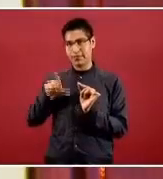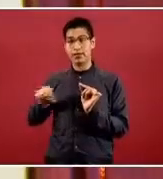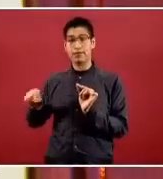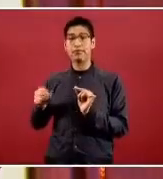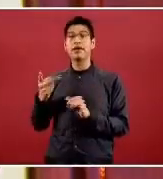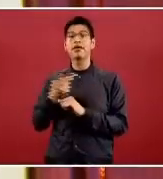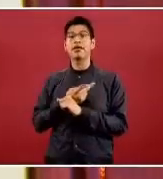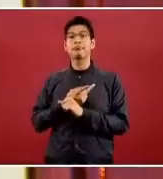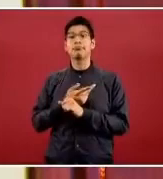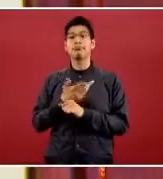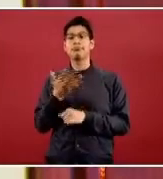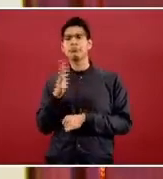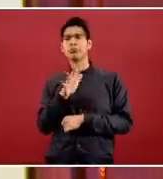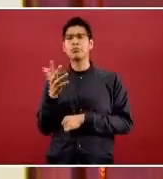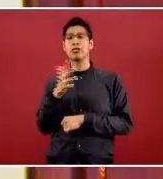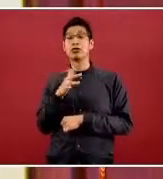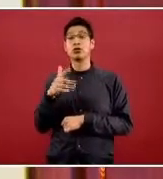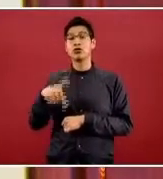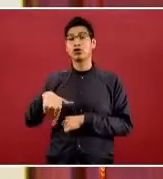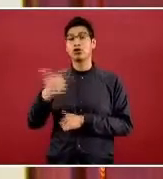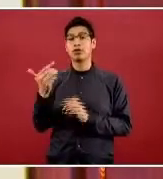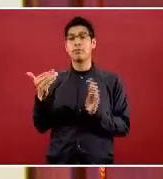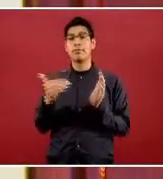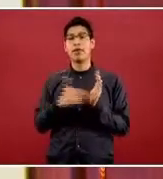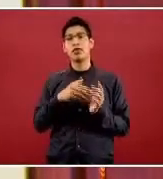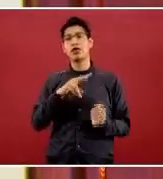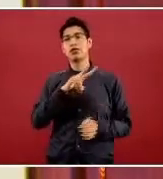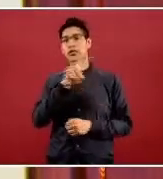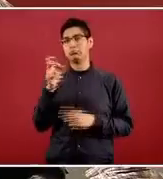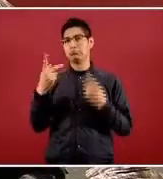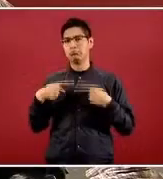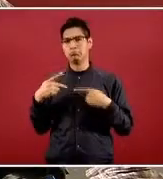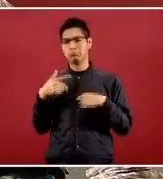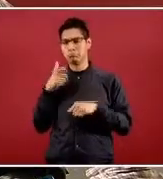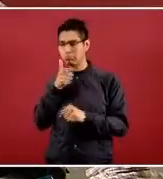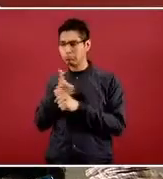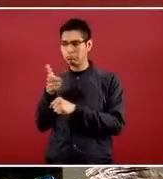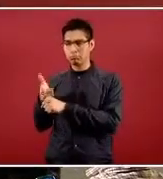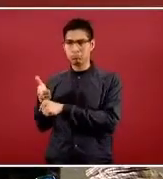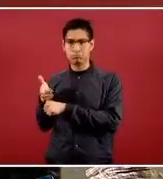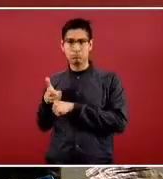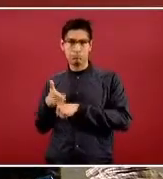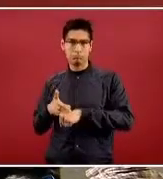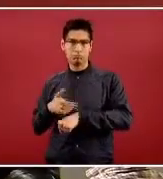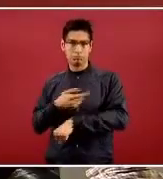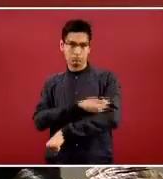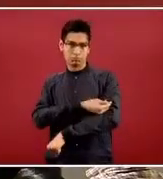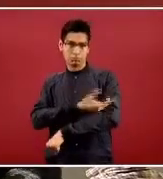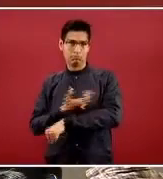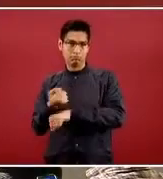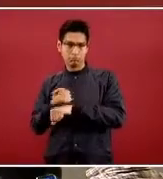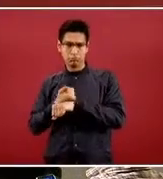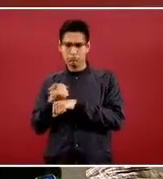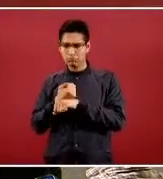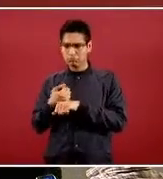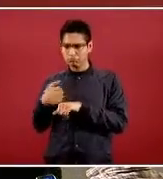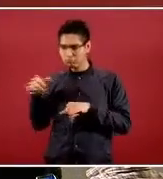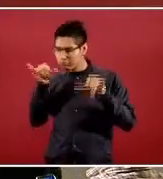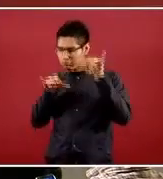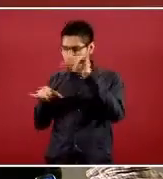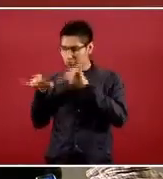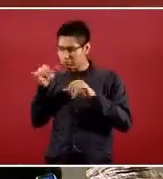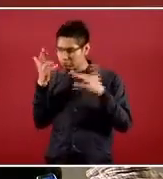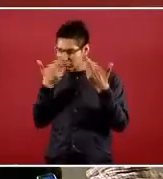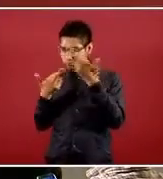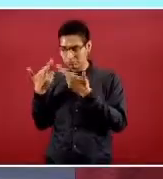de 12.200 personas las que han sido estudiadas y han cumplido en su momento con la definición operacional